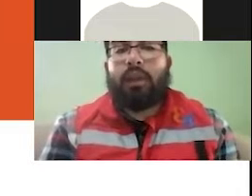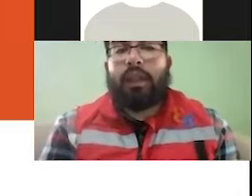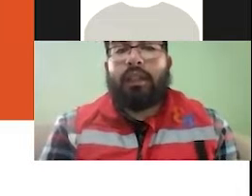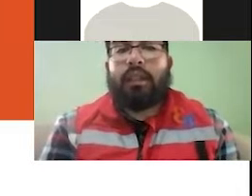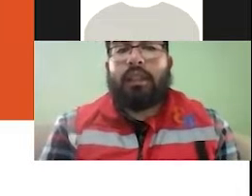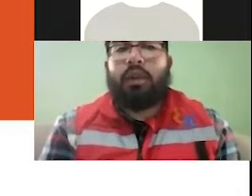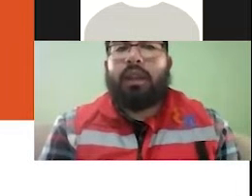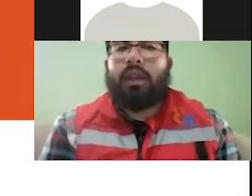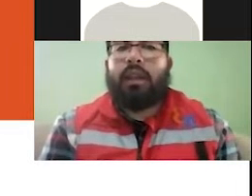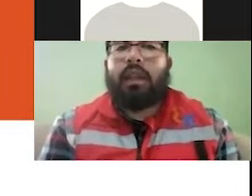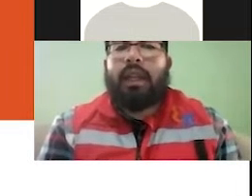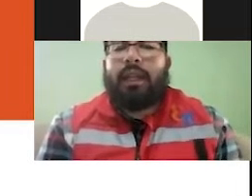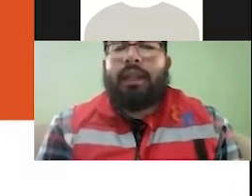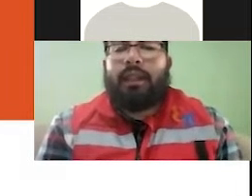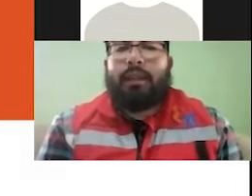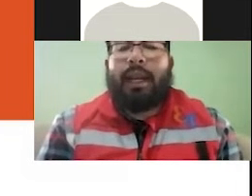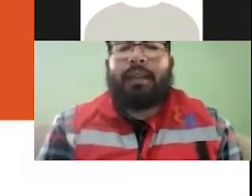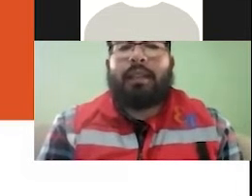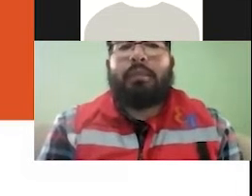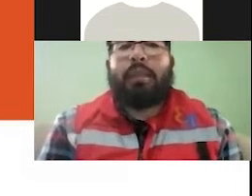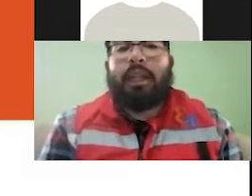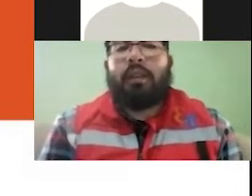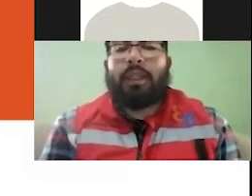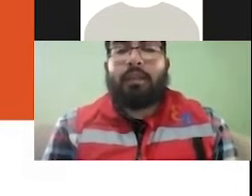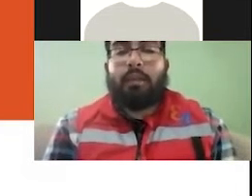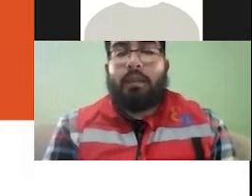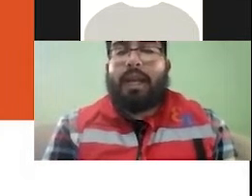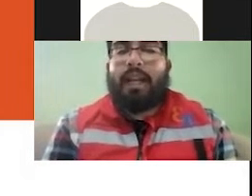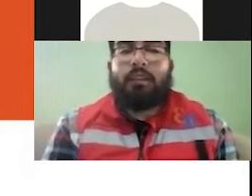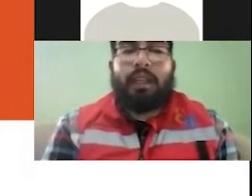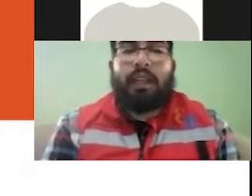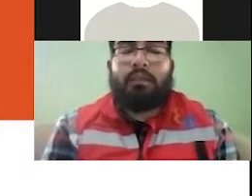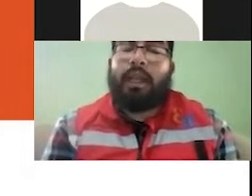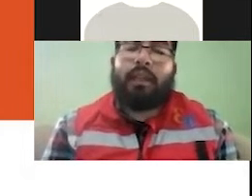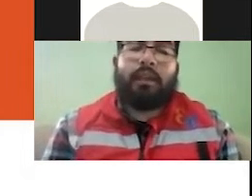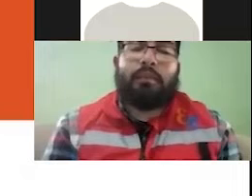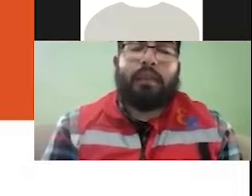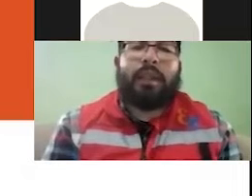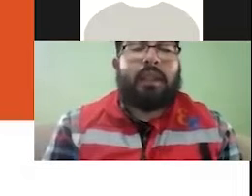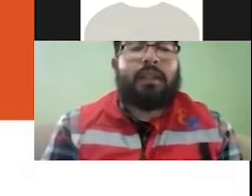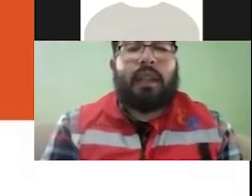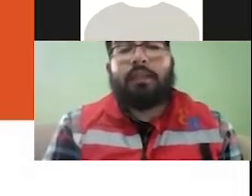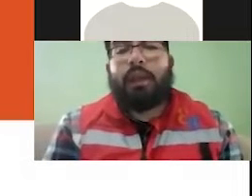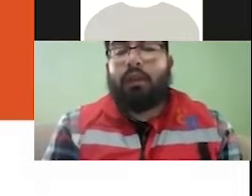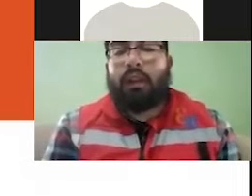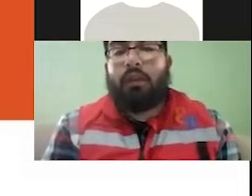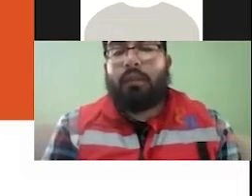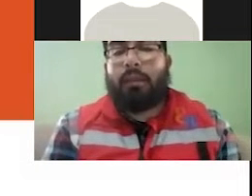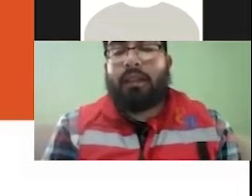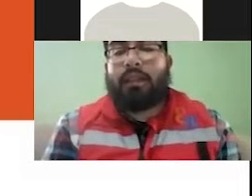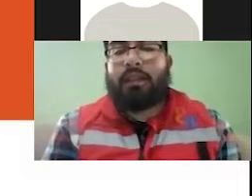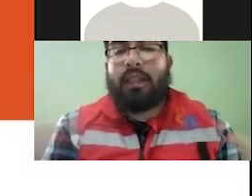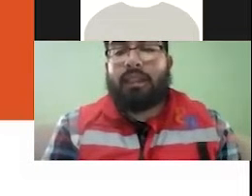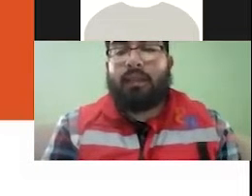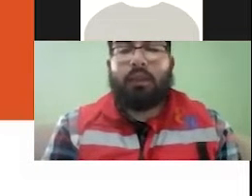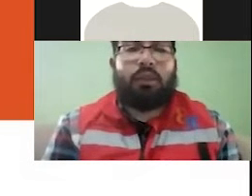se pone este tipo de barras antipánico precisamente para no cerrarlas, para que permanezcan cerradas, pero que no